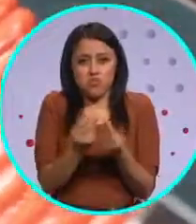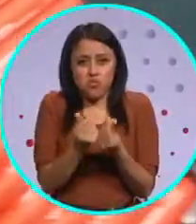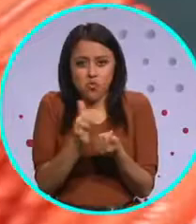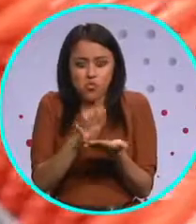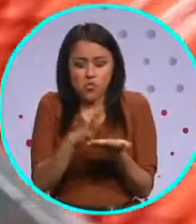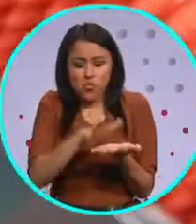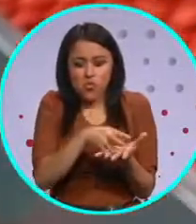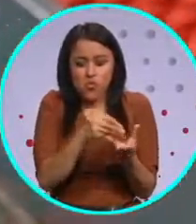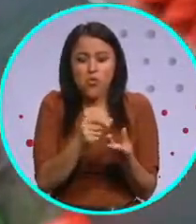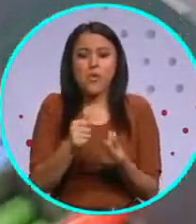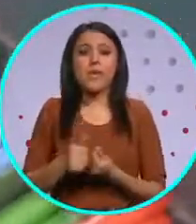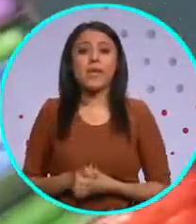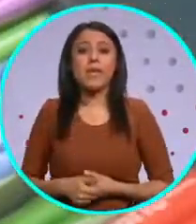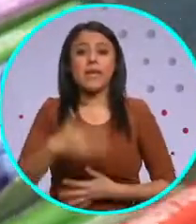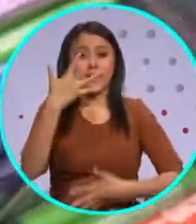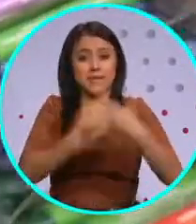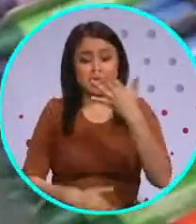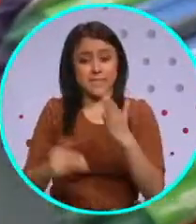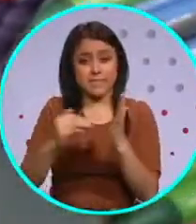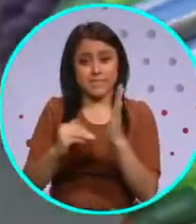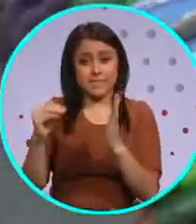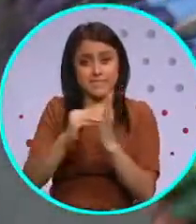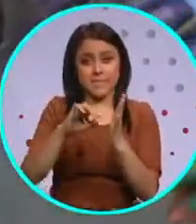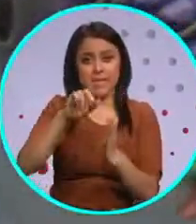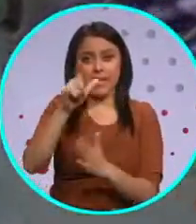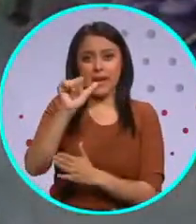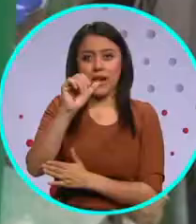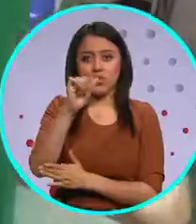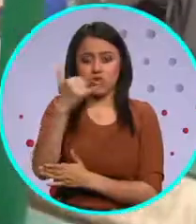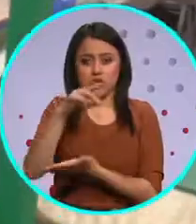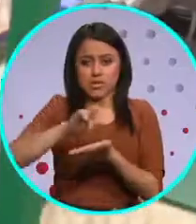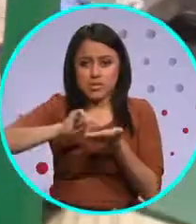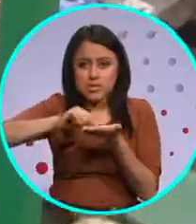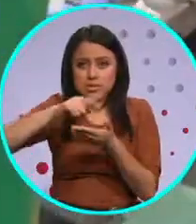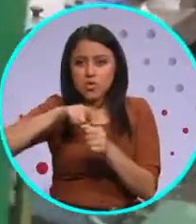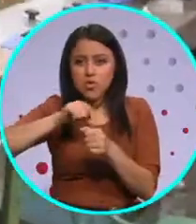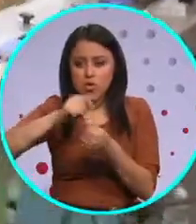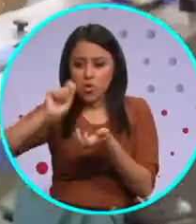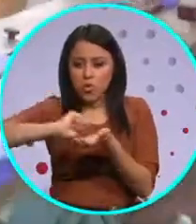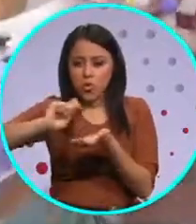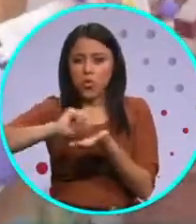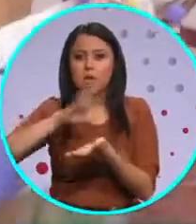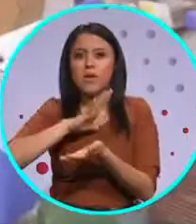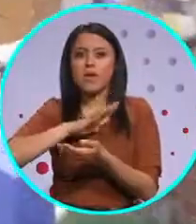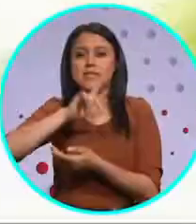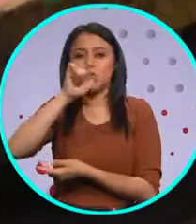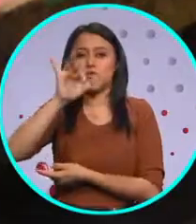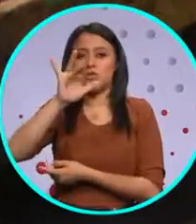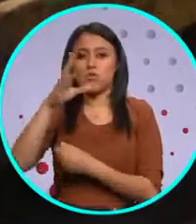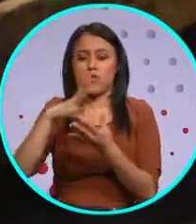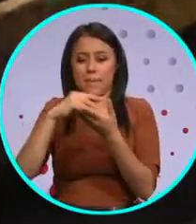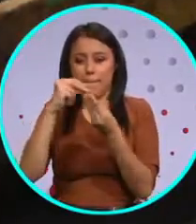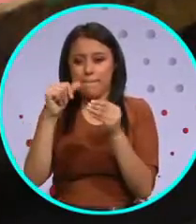15 millones de crayones 150 toneladas de plastilina